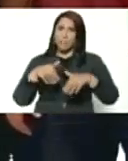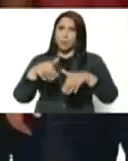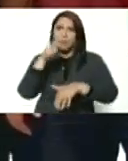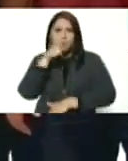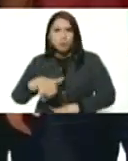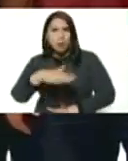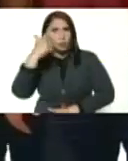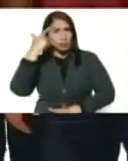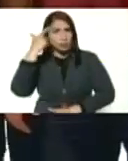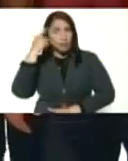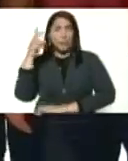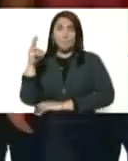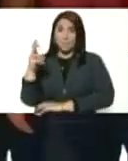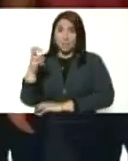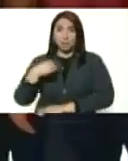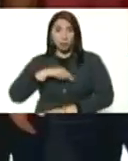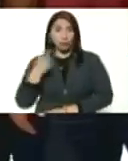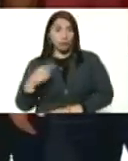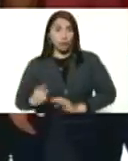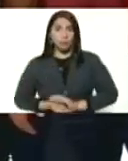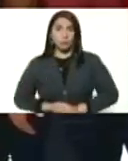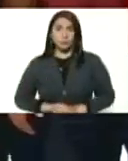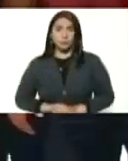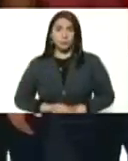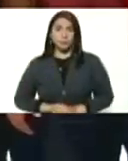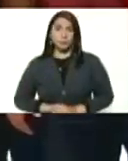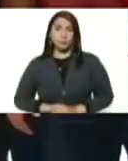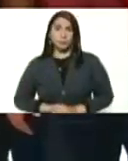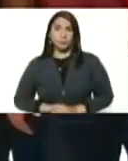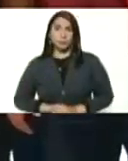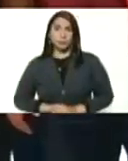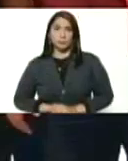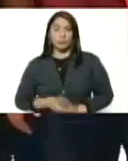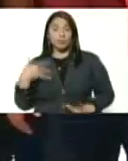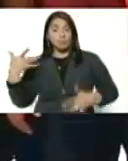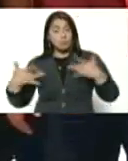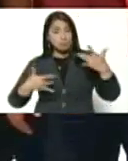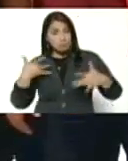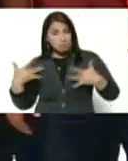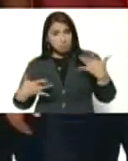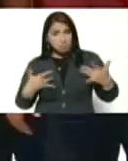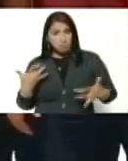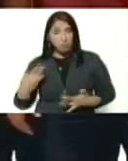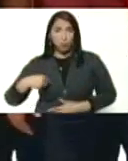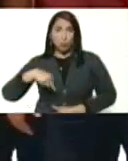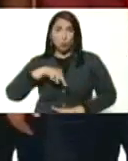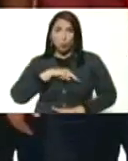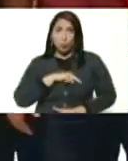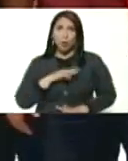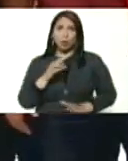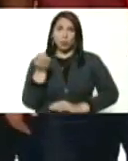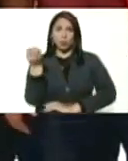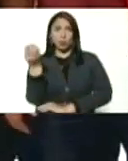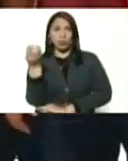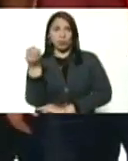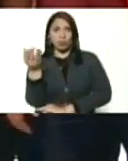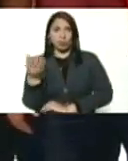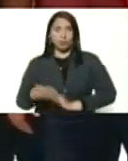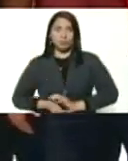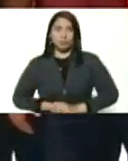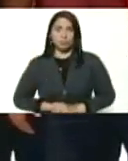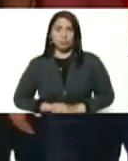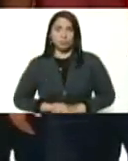Día viernes tenemos nosotros esta actividad de nuestro Congreso.